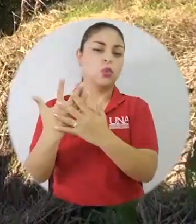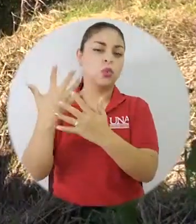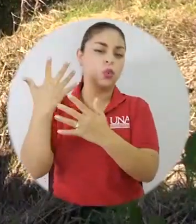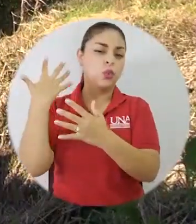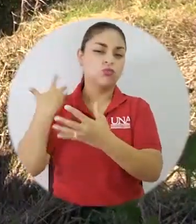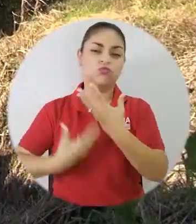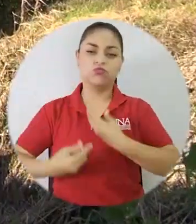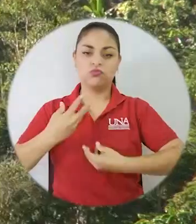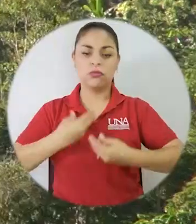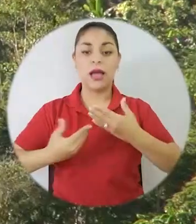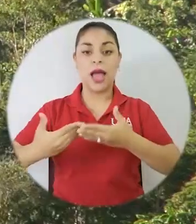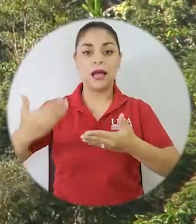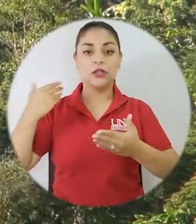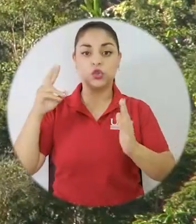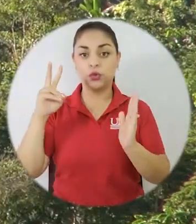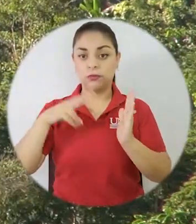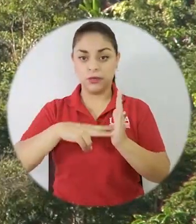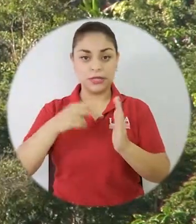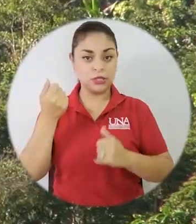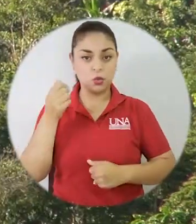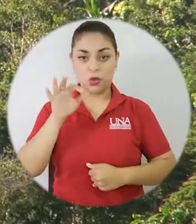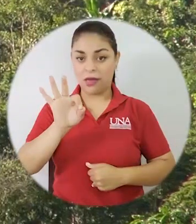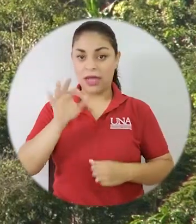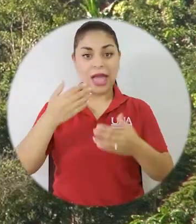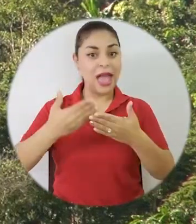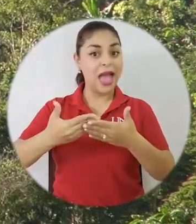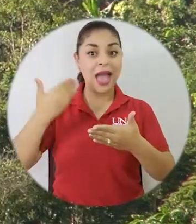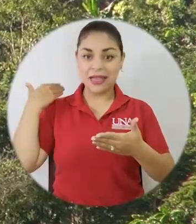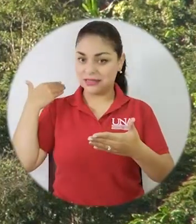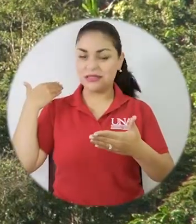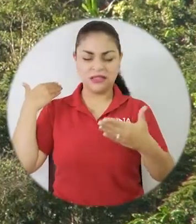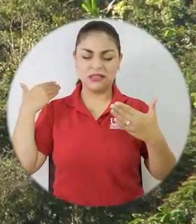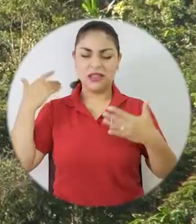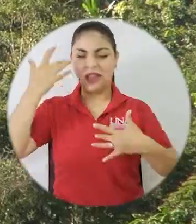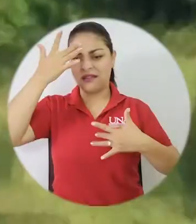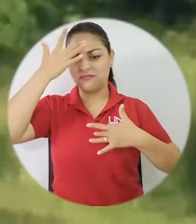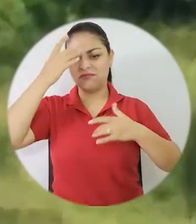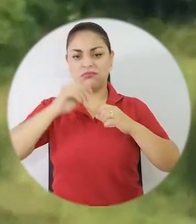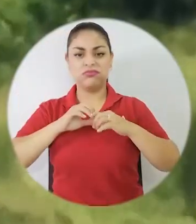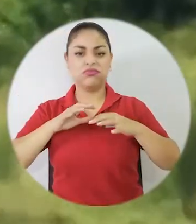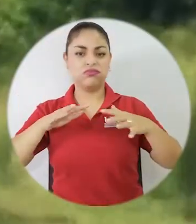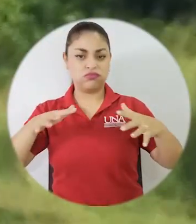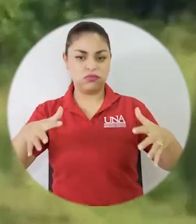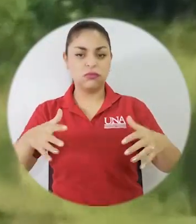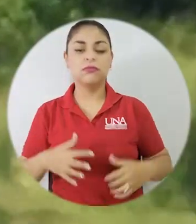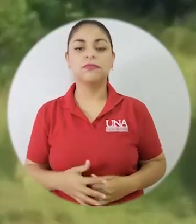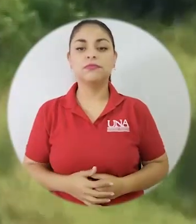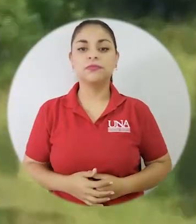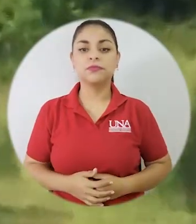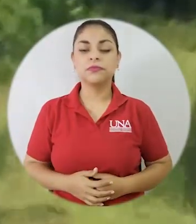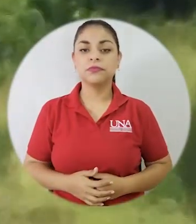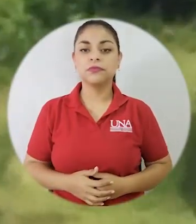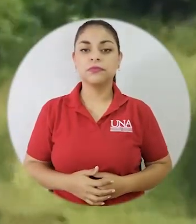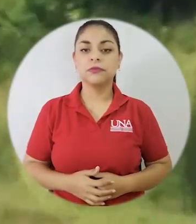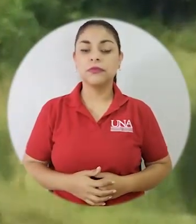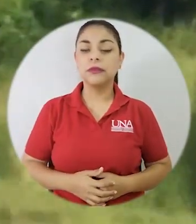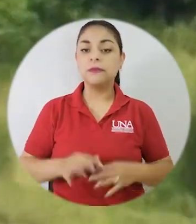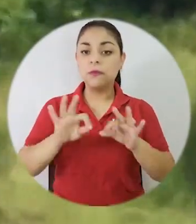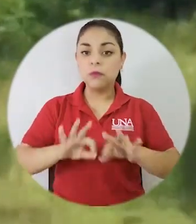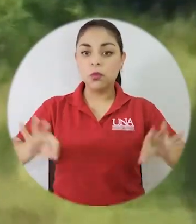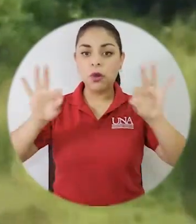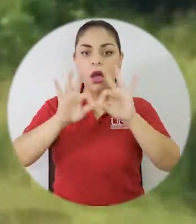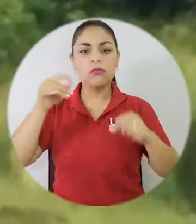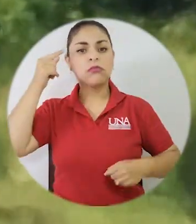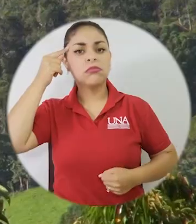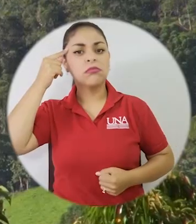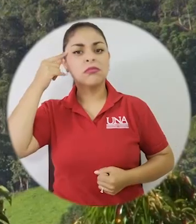del 2019, desde antes de la crisis sanitaria, y entonces es importante reflexionar qué es lo